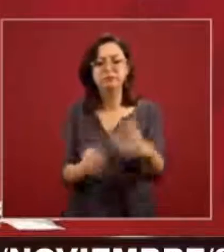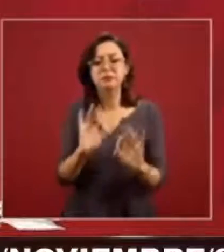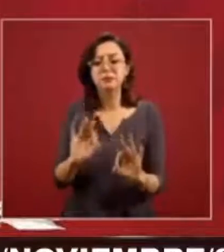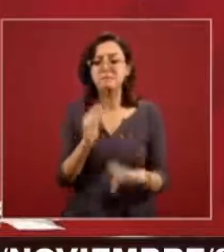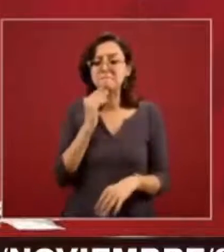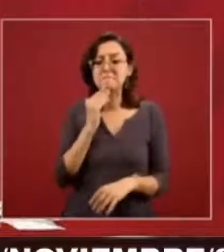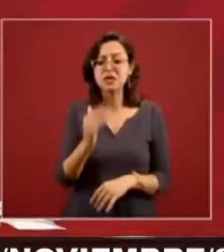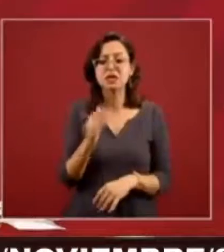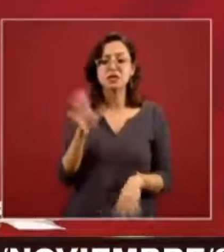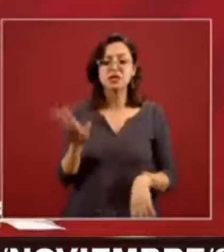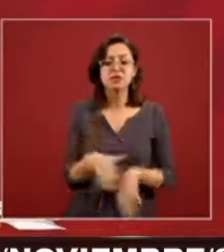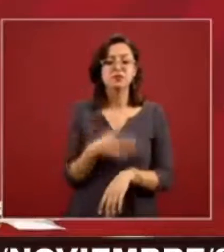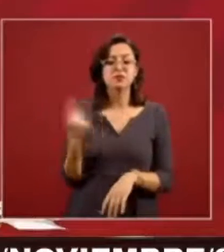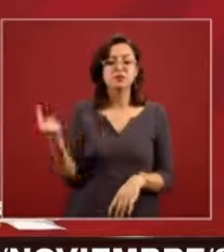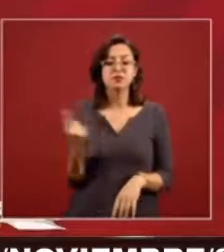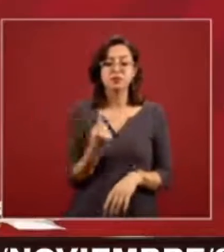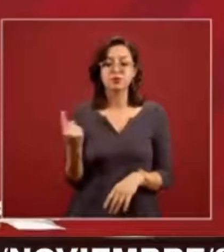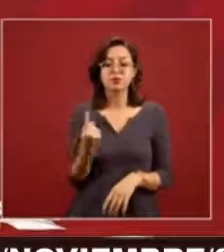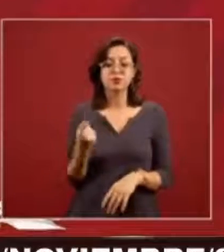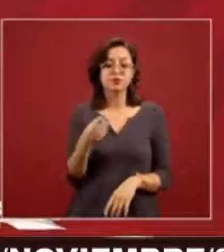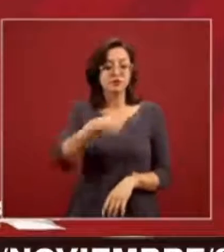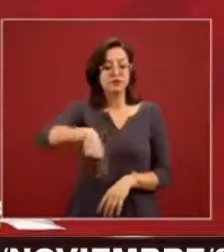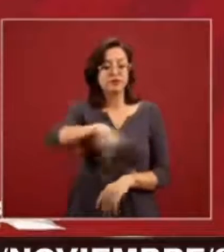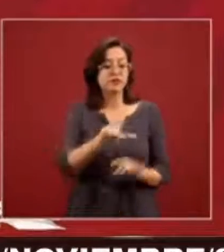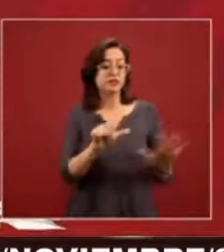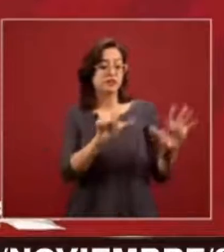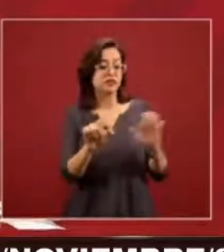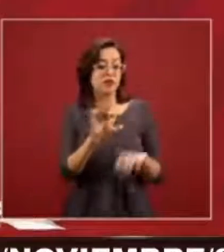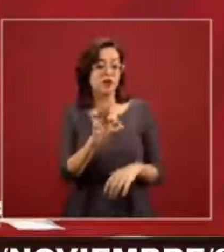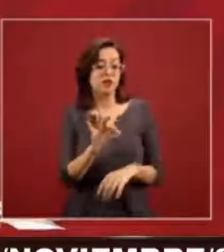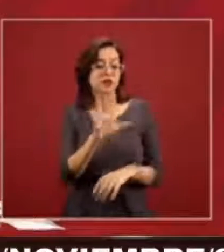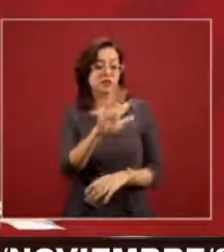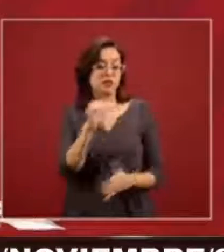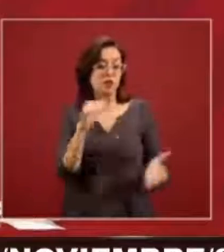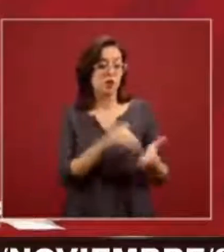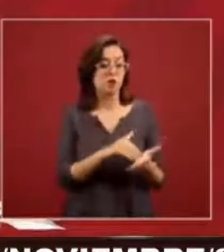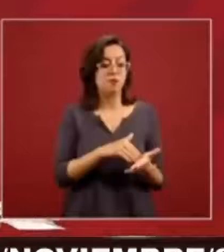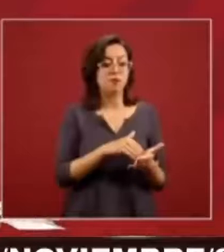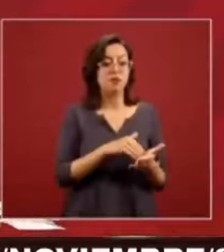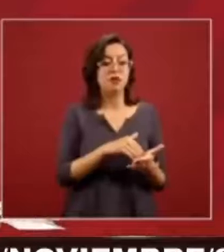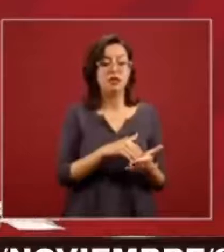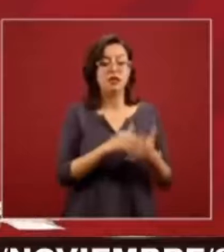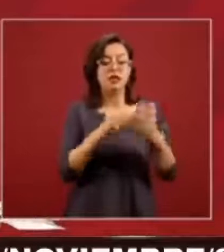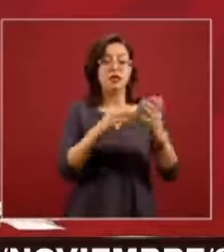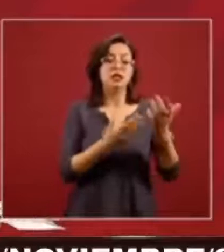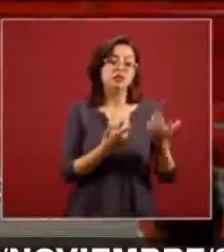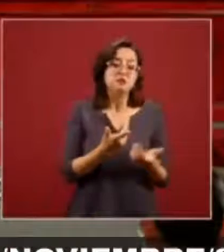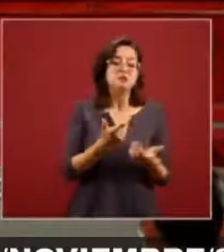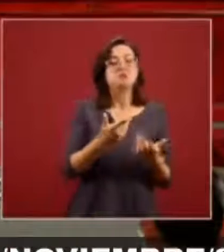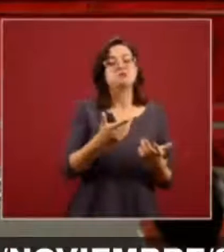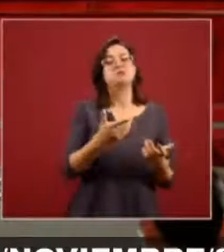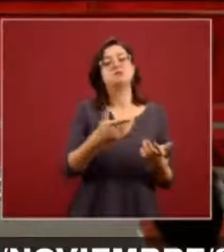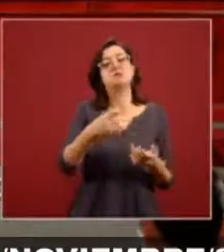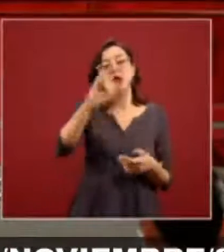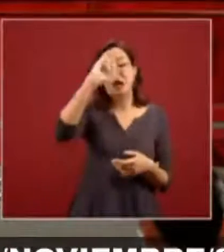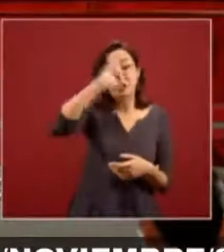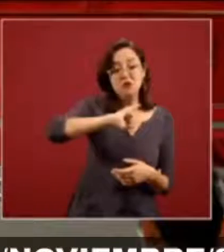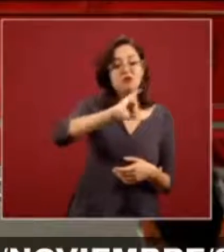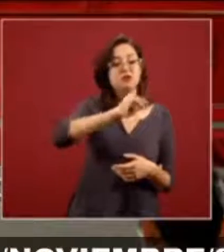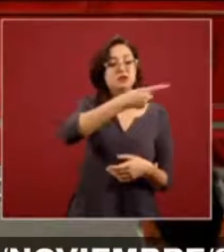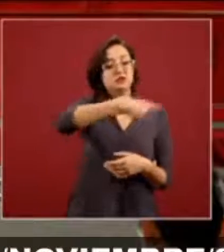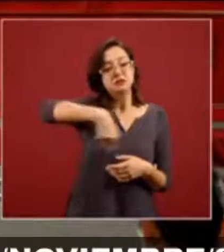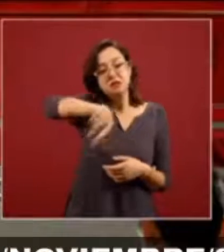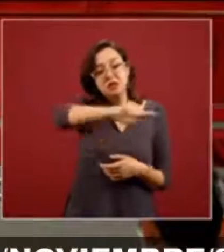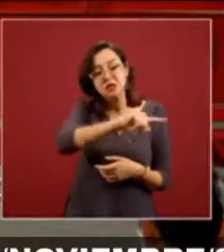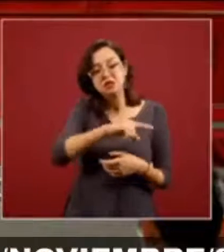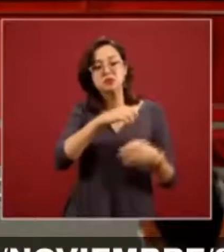en el caso de los 645 mil potenciales empleadores que son susceptibles a pedir el